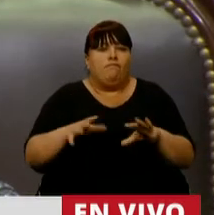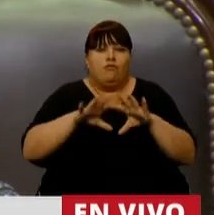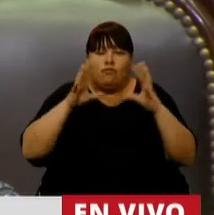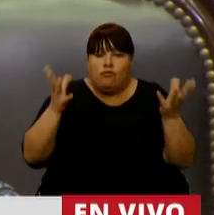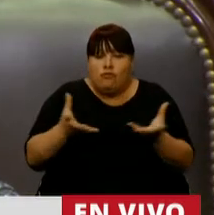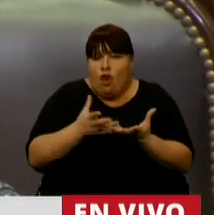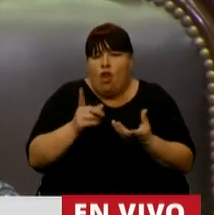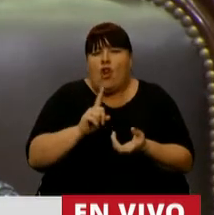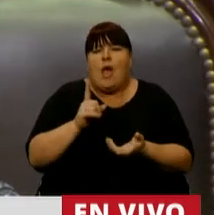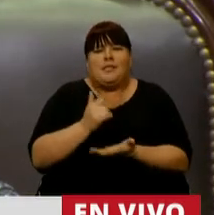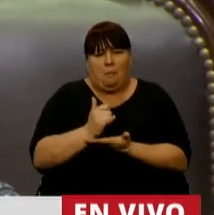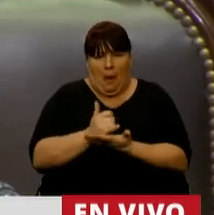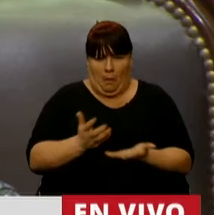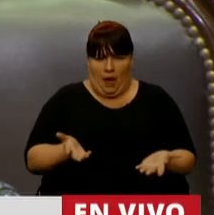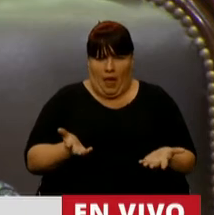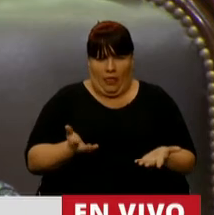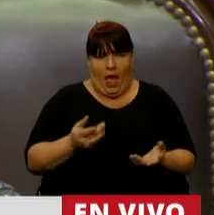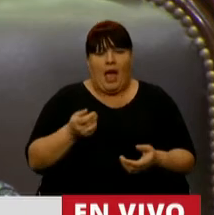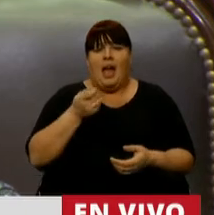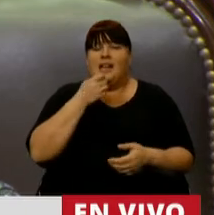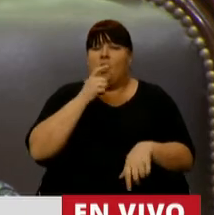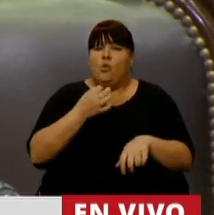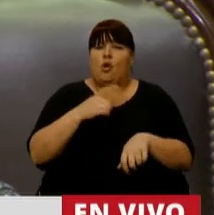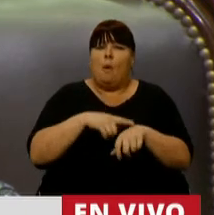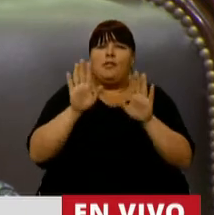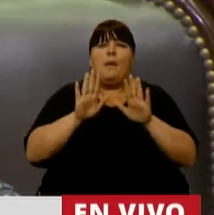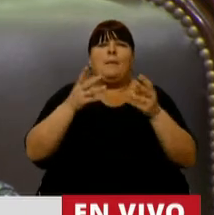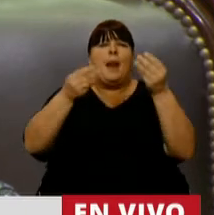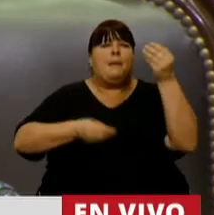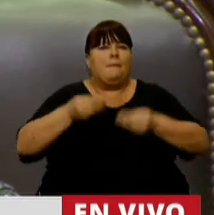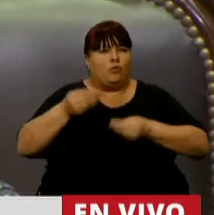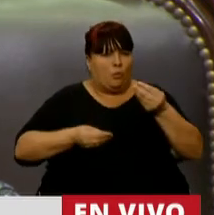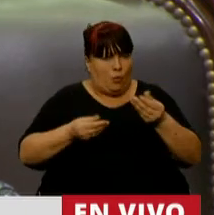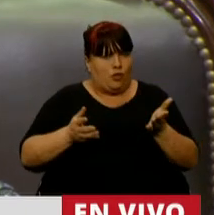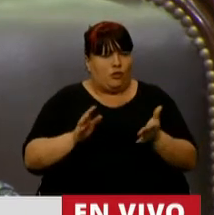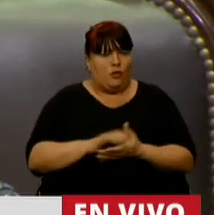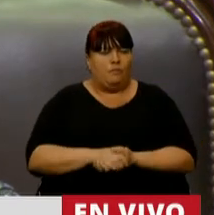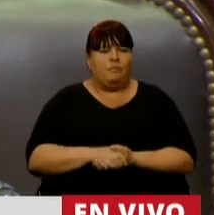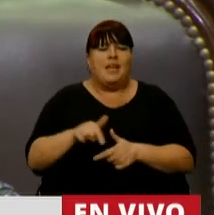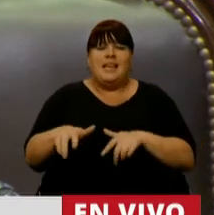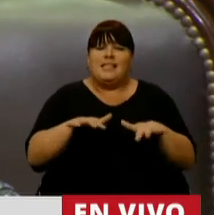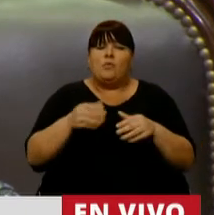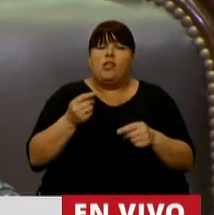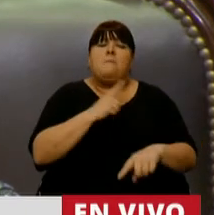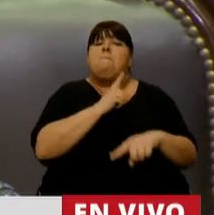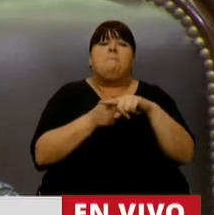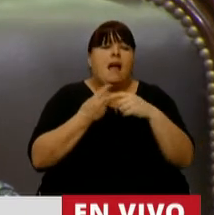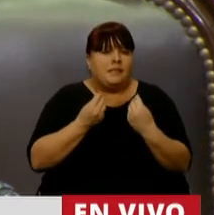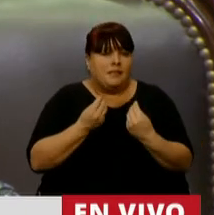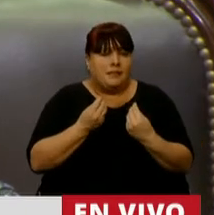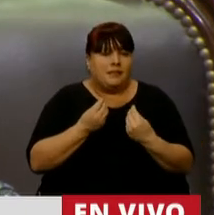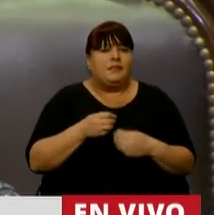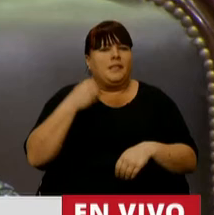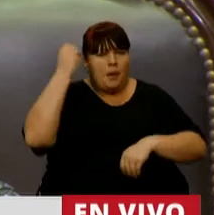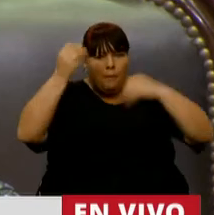esto no es un tema menor a la hora de armar un presupuesto. Y a este contexto le sumo